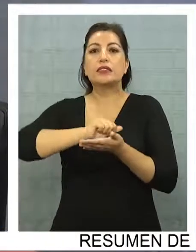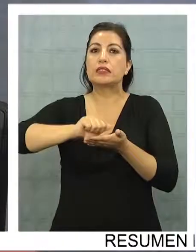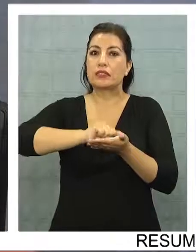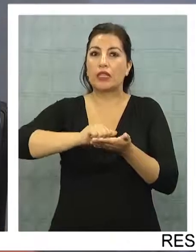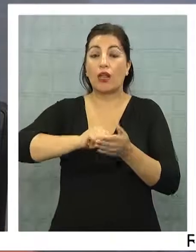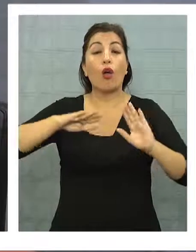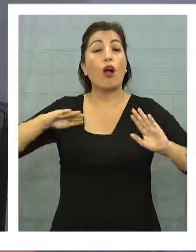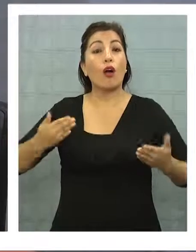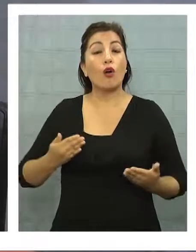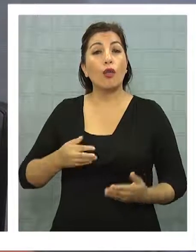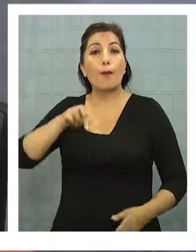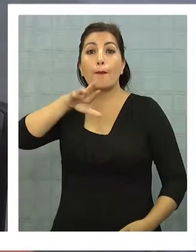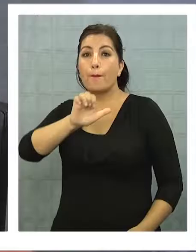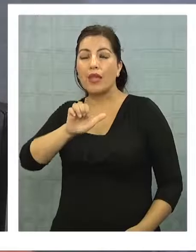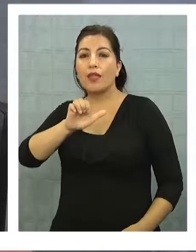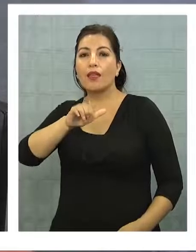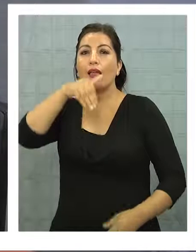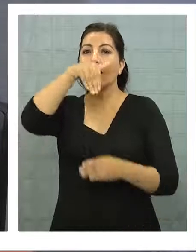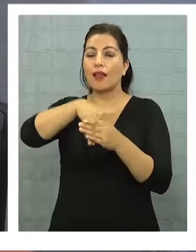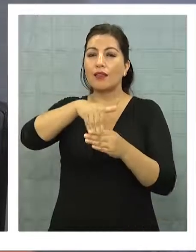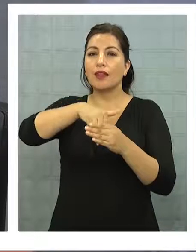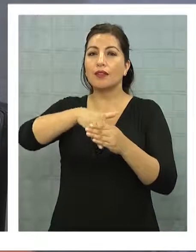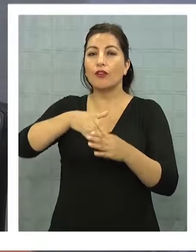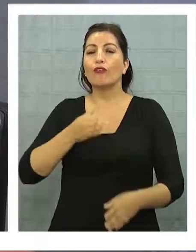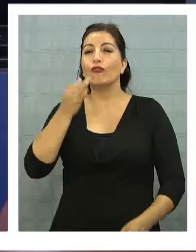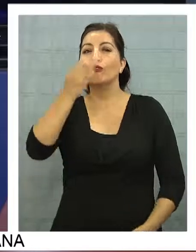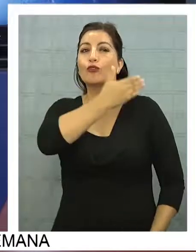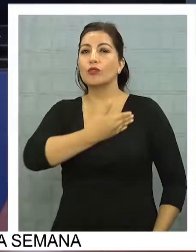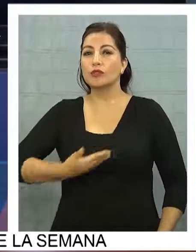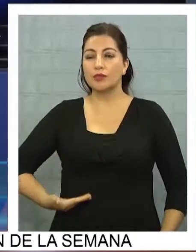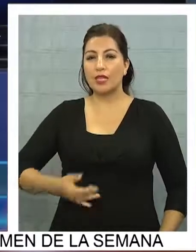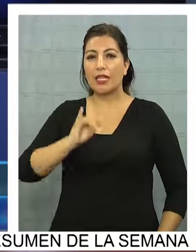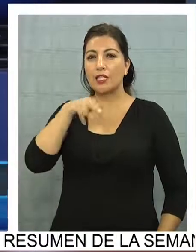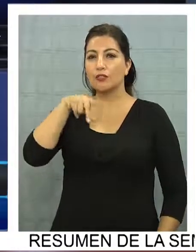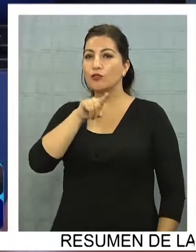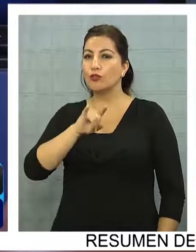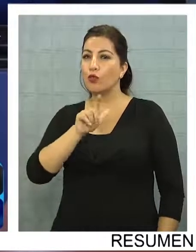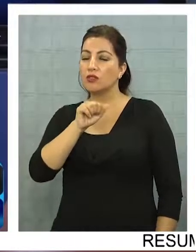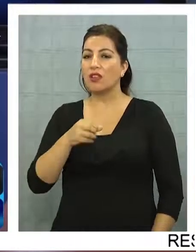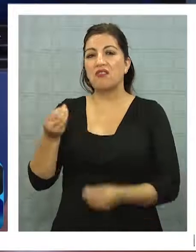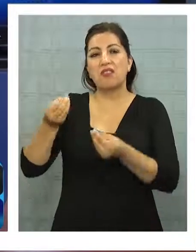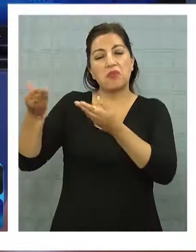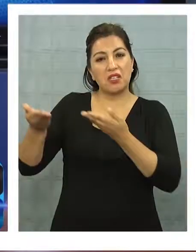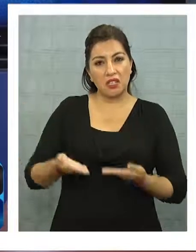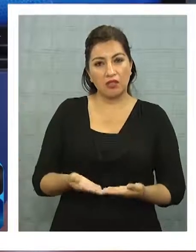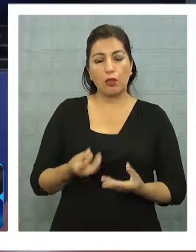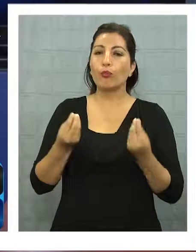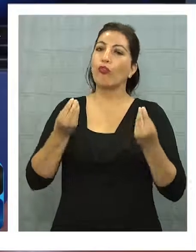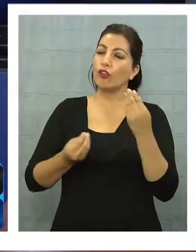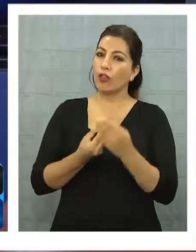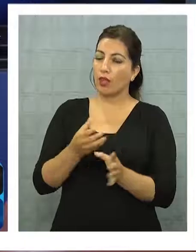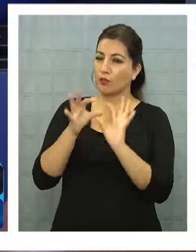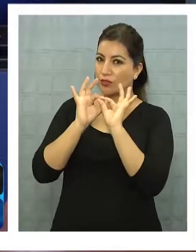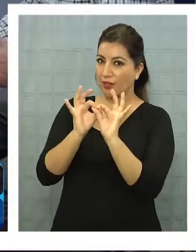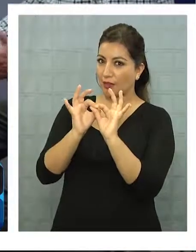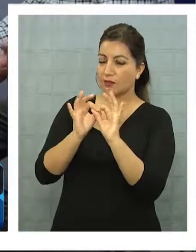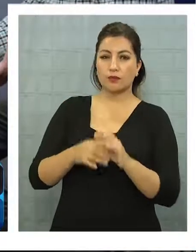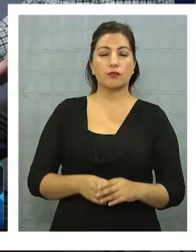precandidato presidencial del Partido Socialista, José Miguel Insulza. Don José Miguel, bienvenido en Iquique Televisión. Muy buenos días, muchas gracias.